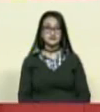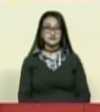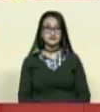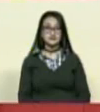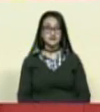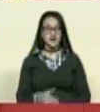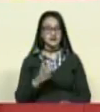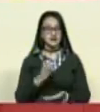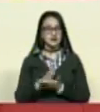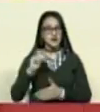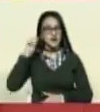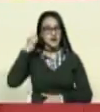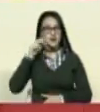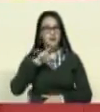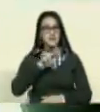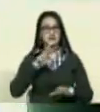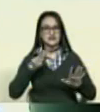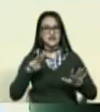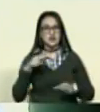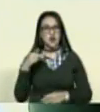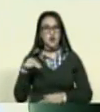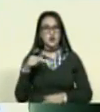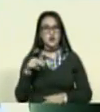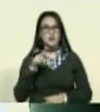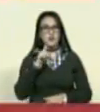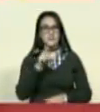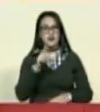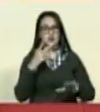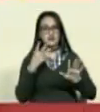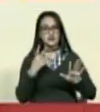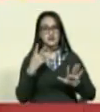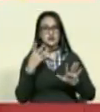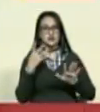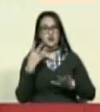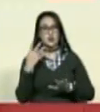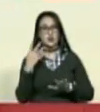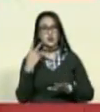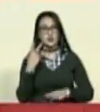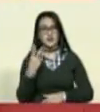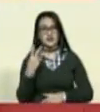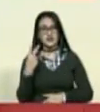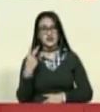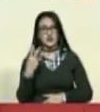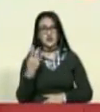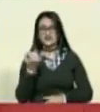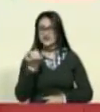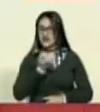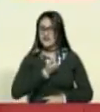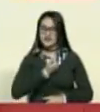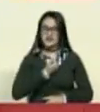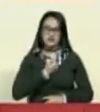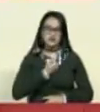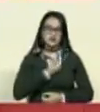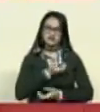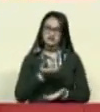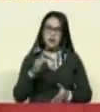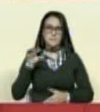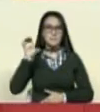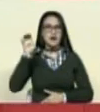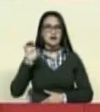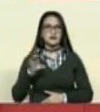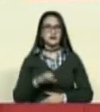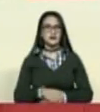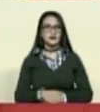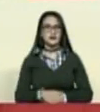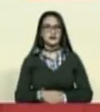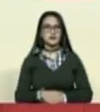Siempre he recordado 27 de noviembre de 1992, que dieron su sacrificio, lo dieron todo por la patria. No voy a decir que lo